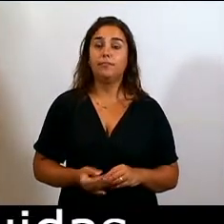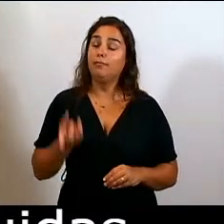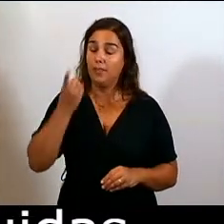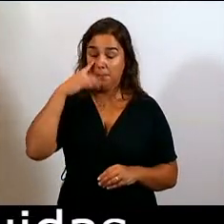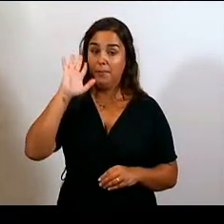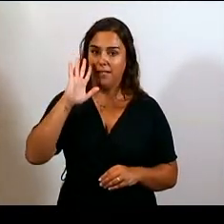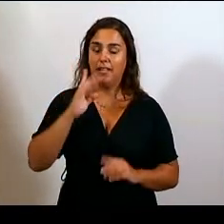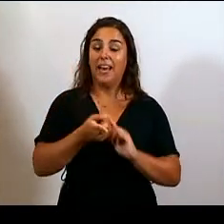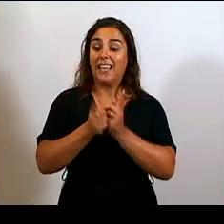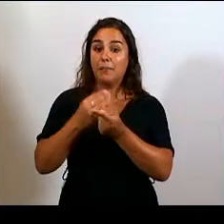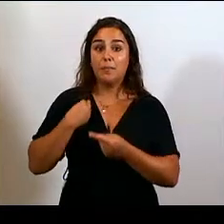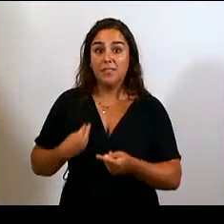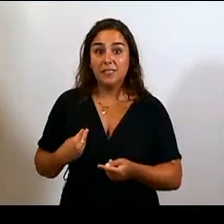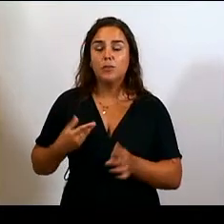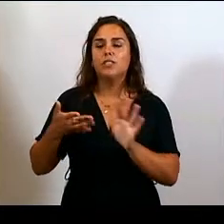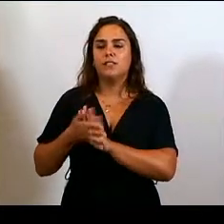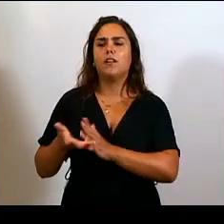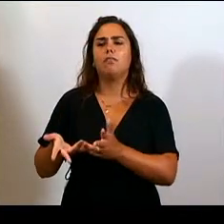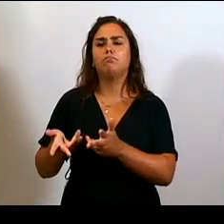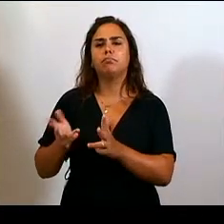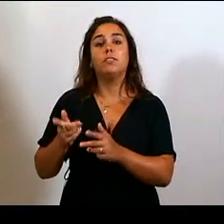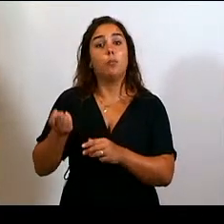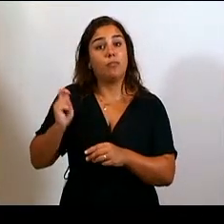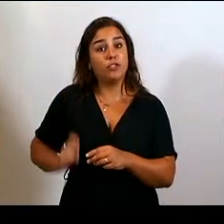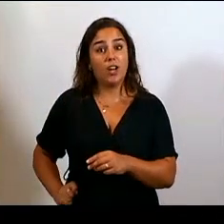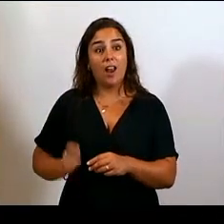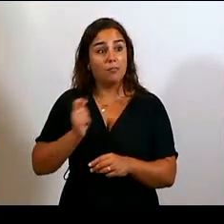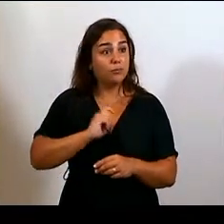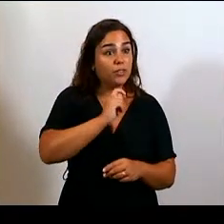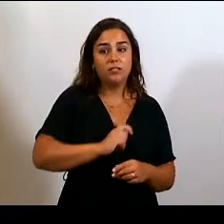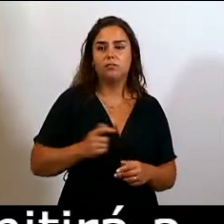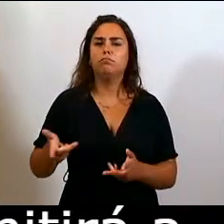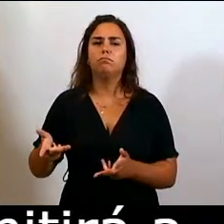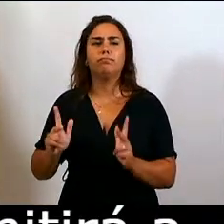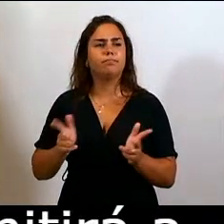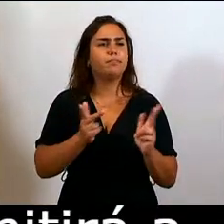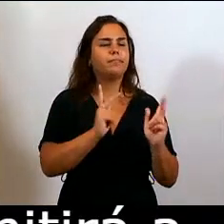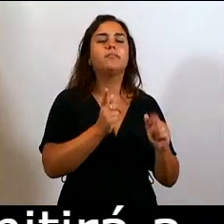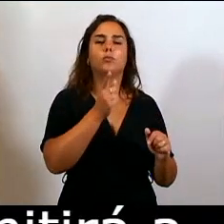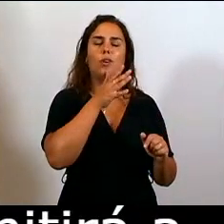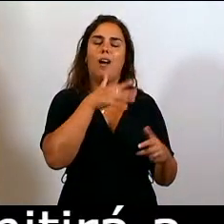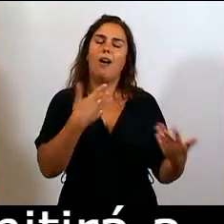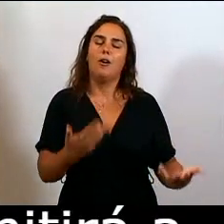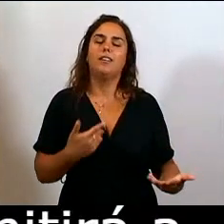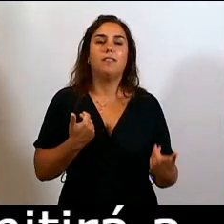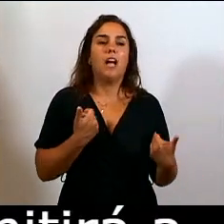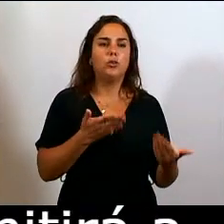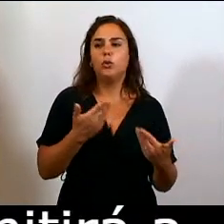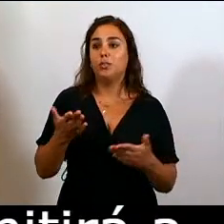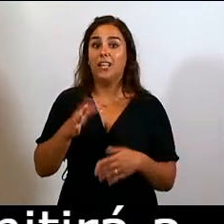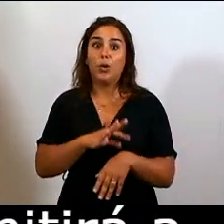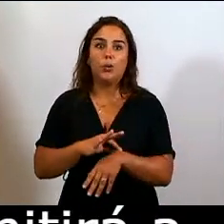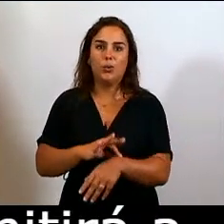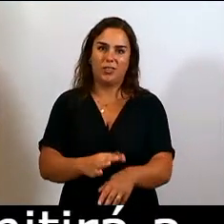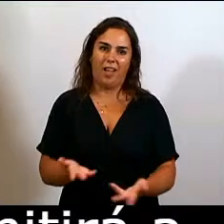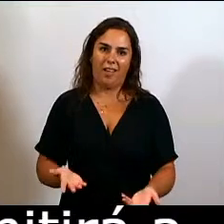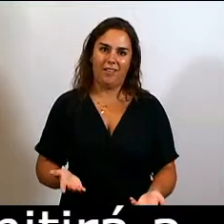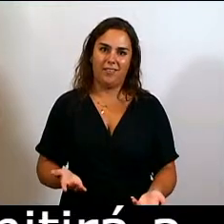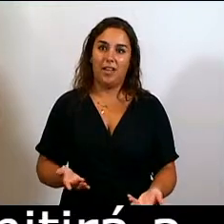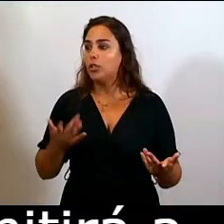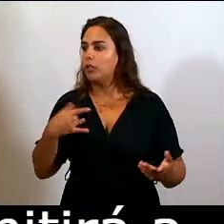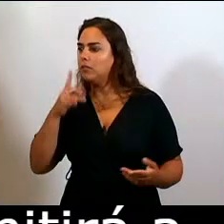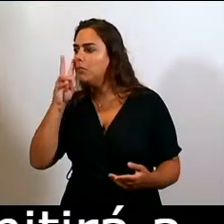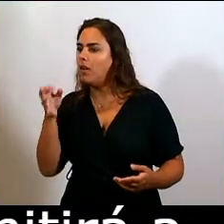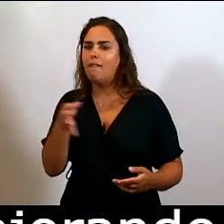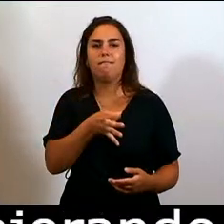cambio permitirá a los profesionales ofrecer asistencia sanitaria en ruta, mejorando así la eficiencia y